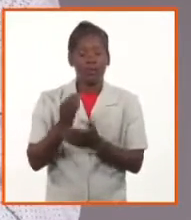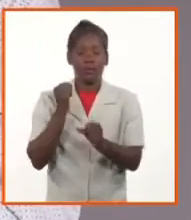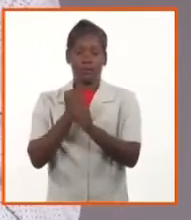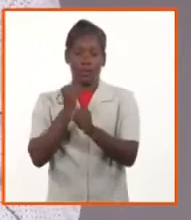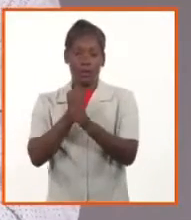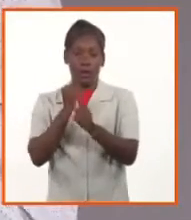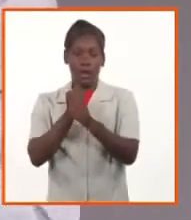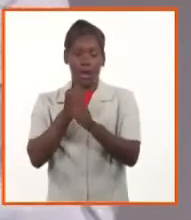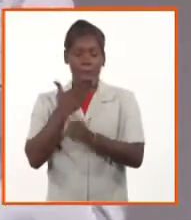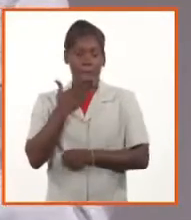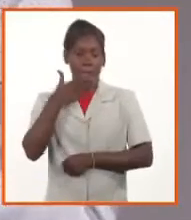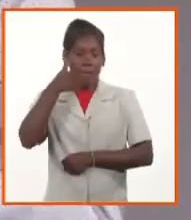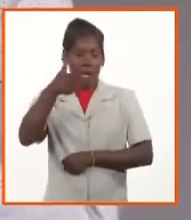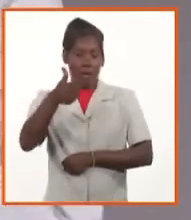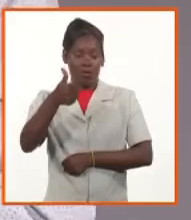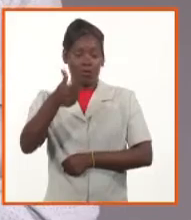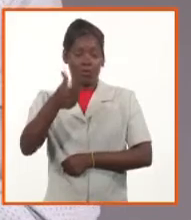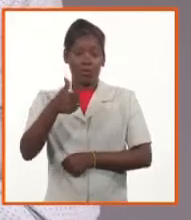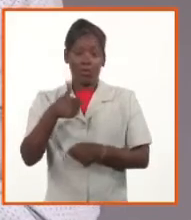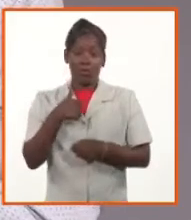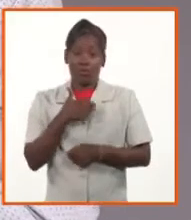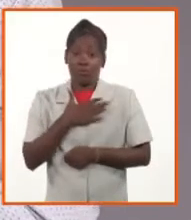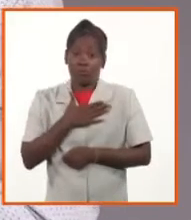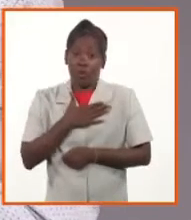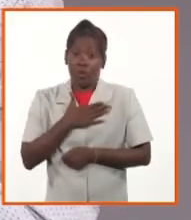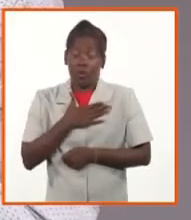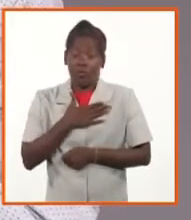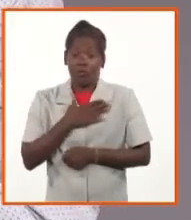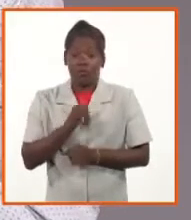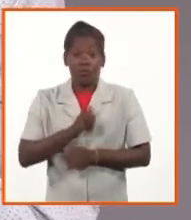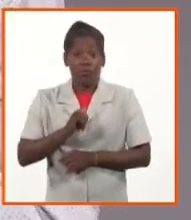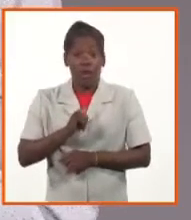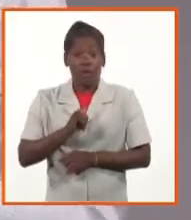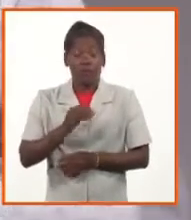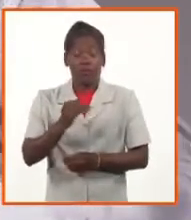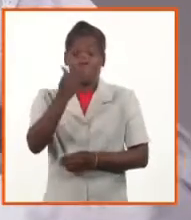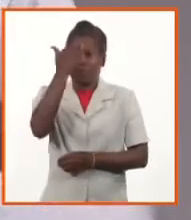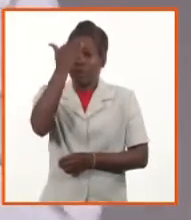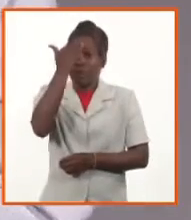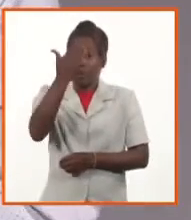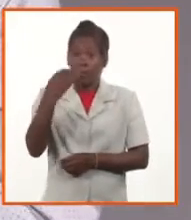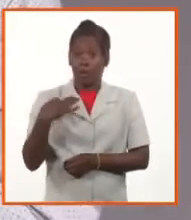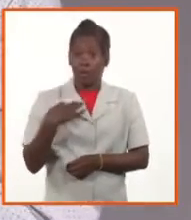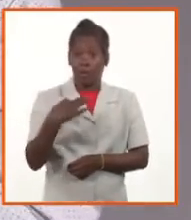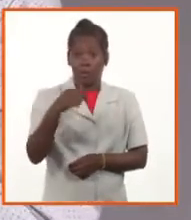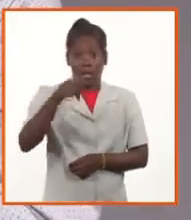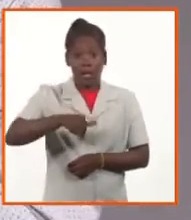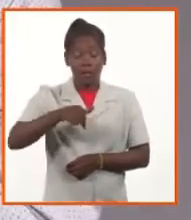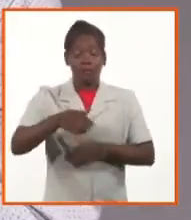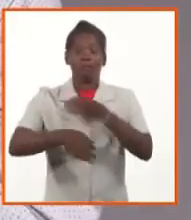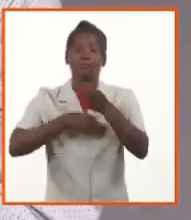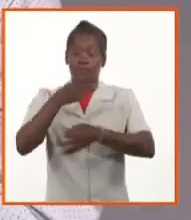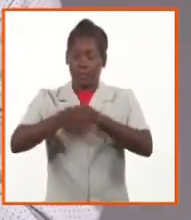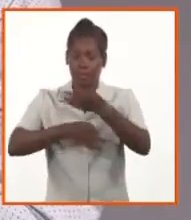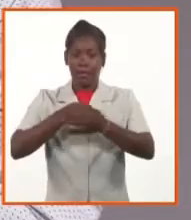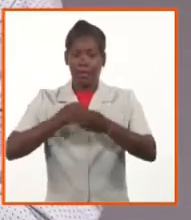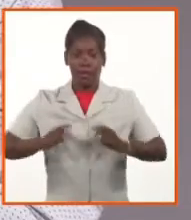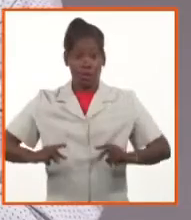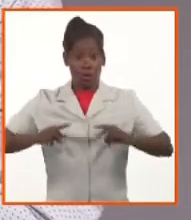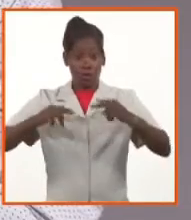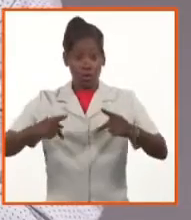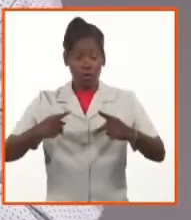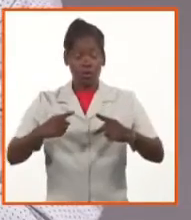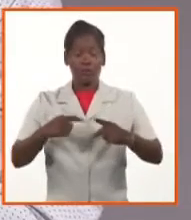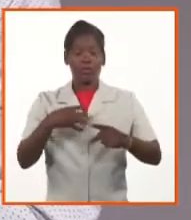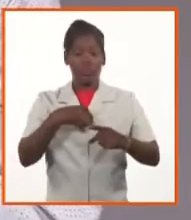que sabemos. Yo me queda solo agradecerte una vez más el espacio y reafirmar en este programa maravilloso que hay asociación